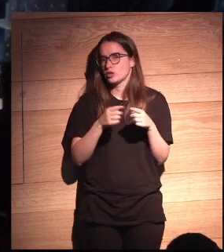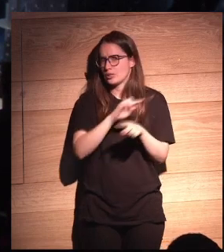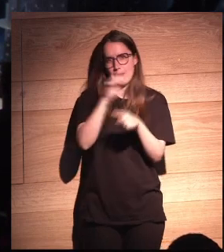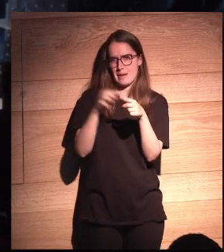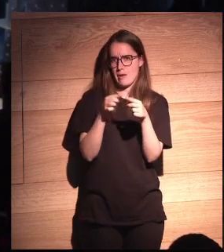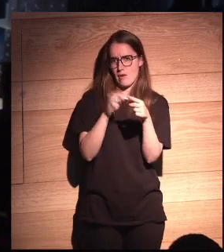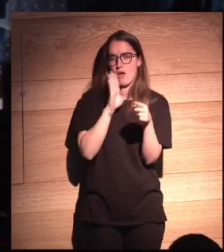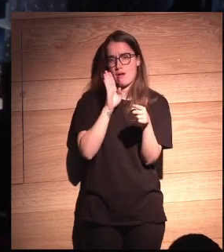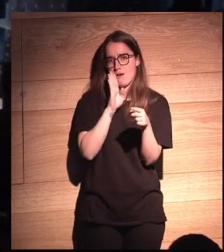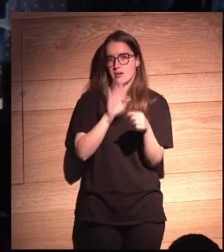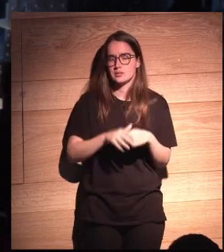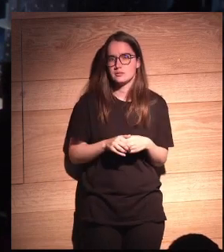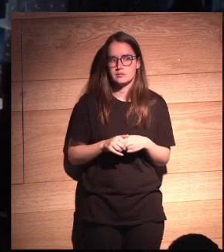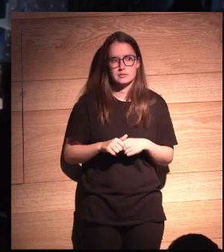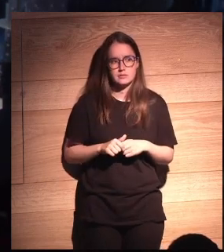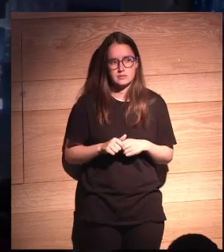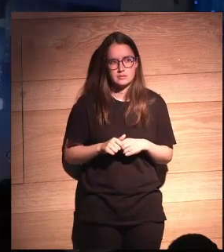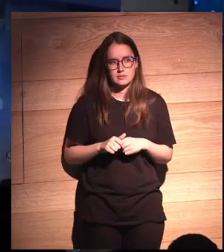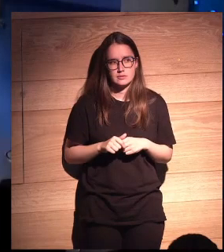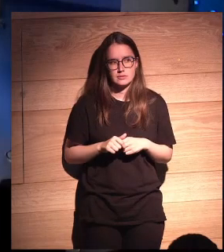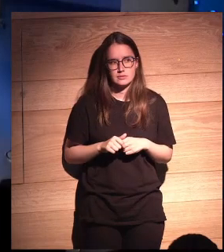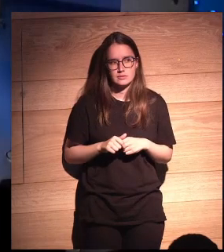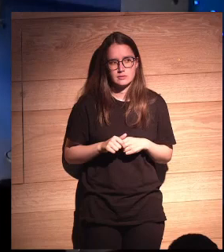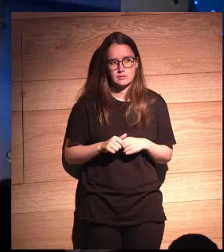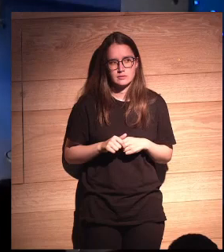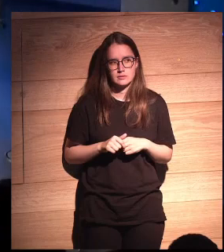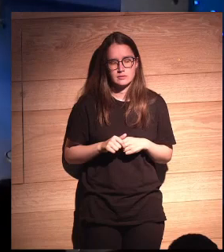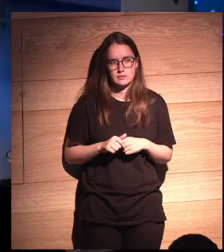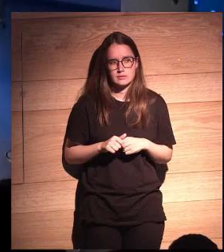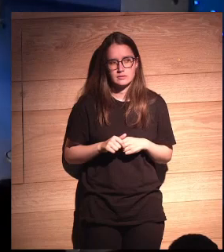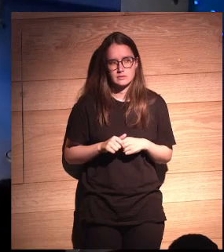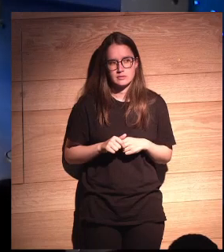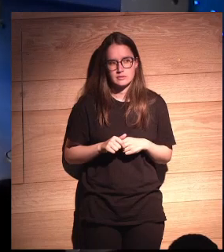Vedder. No es... Eso no es Eddie Vedder.